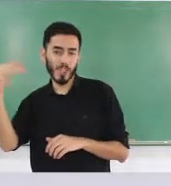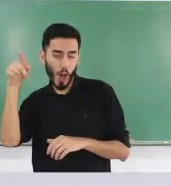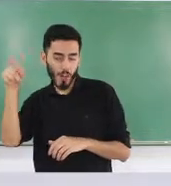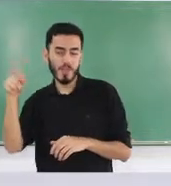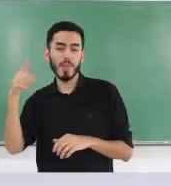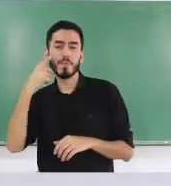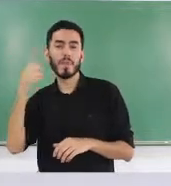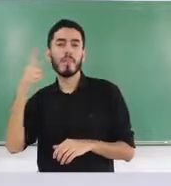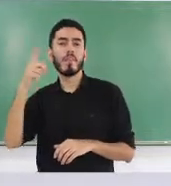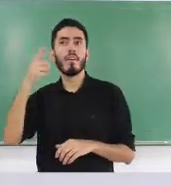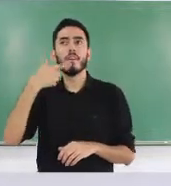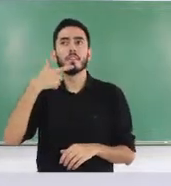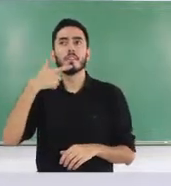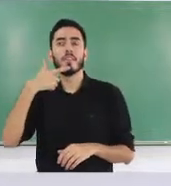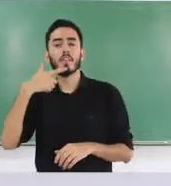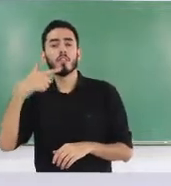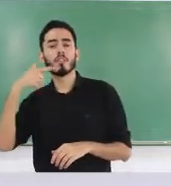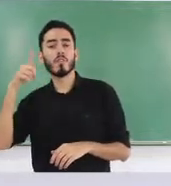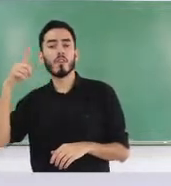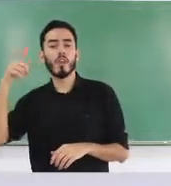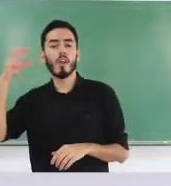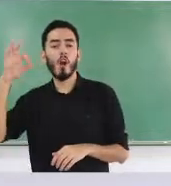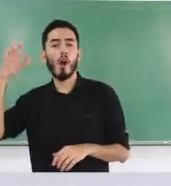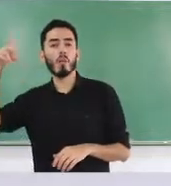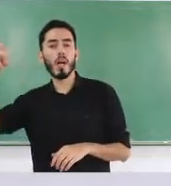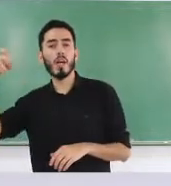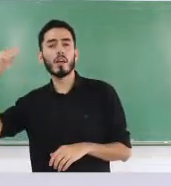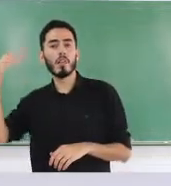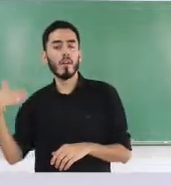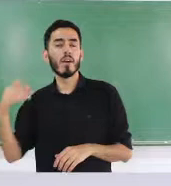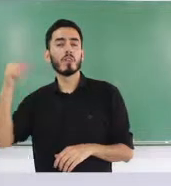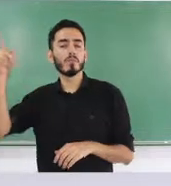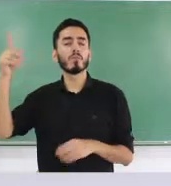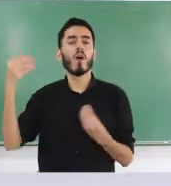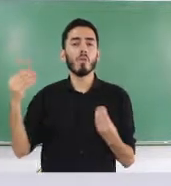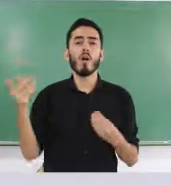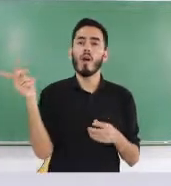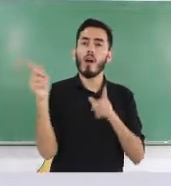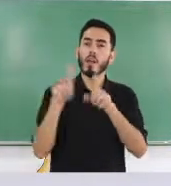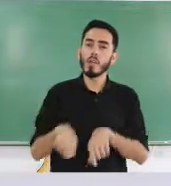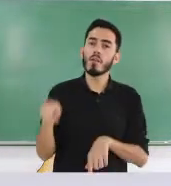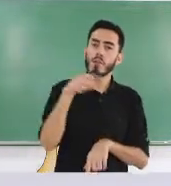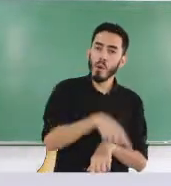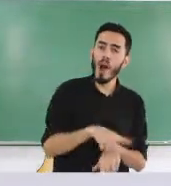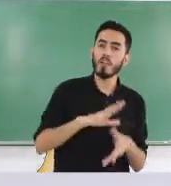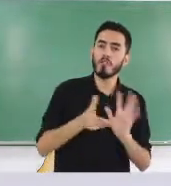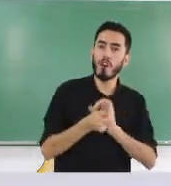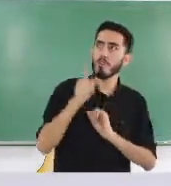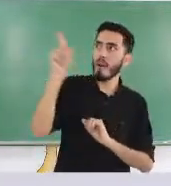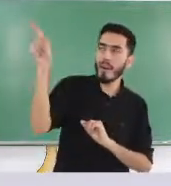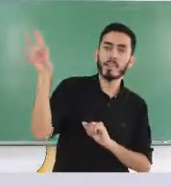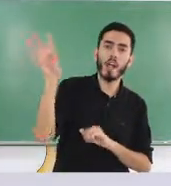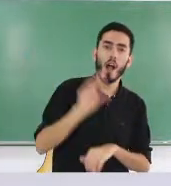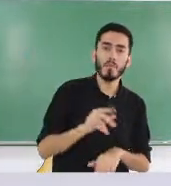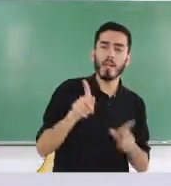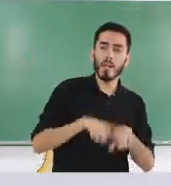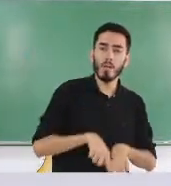sobre OP y ON sobre OQ. Por lo tanto, lo vamos a hacer de la misma manera.